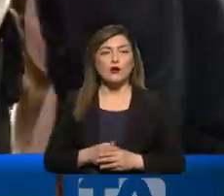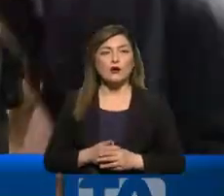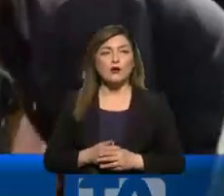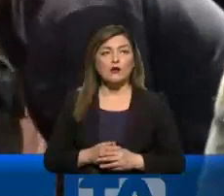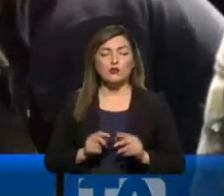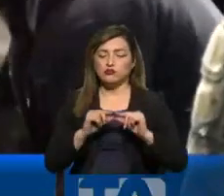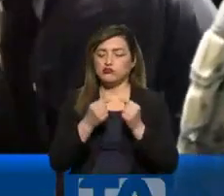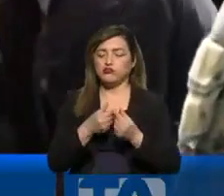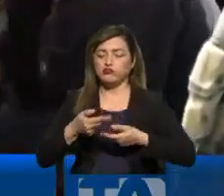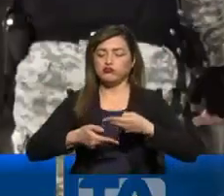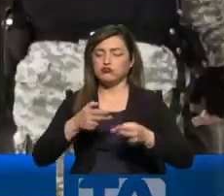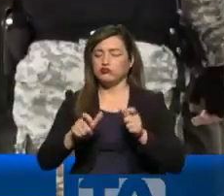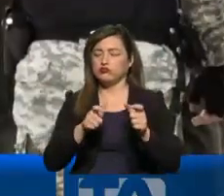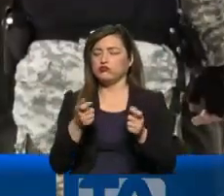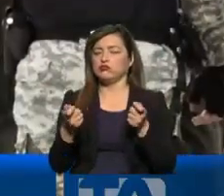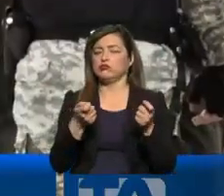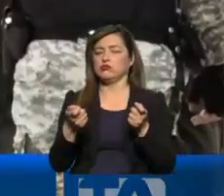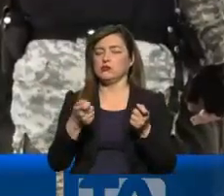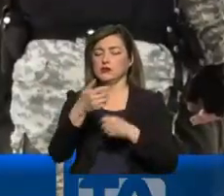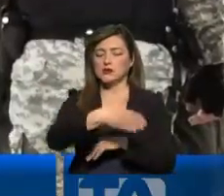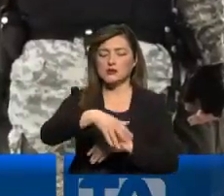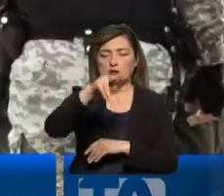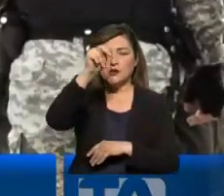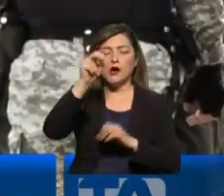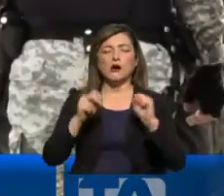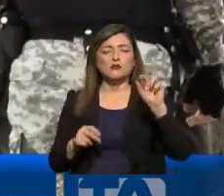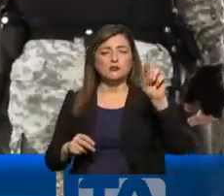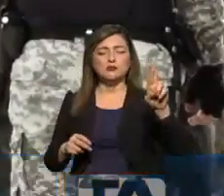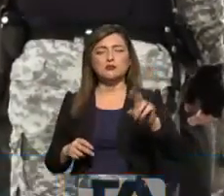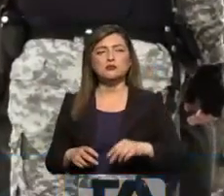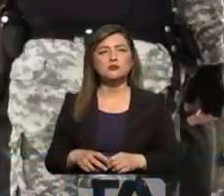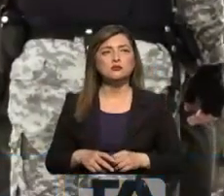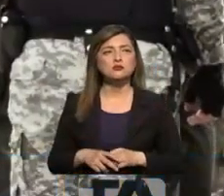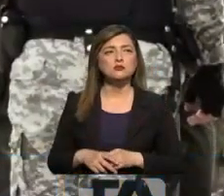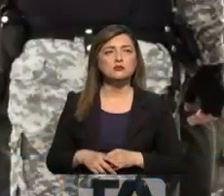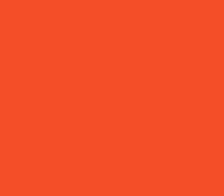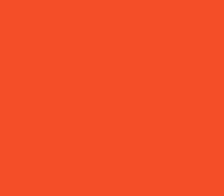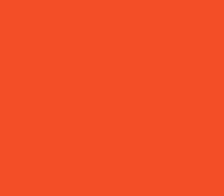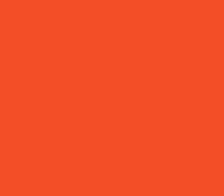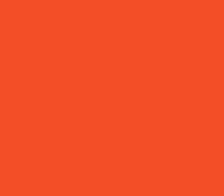delictivas dedicadas al coyoterismo, tanto en la frontera norte como en el sur del país.